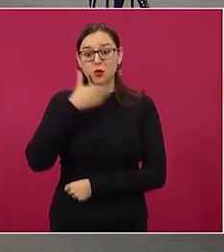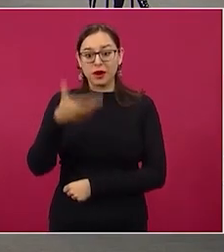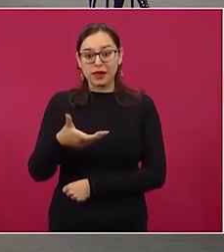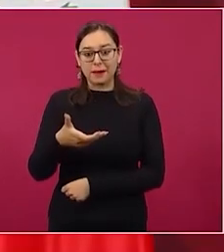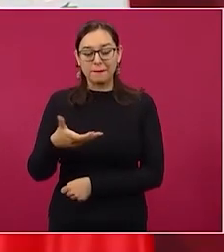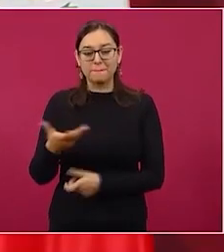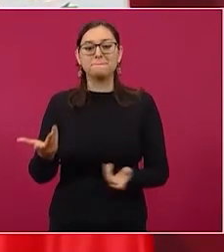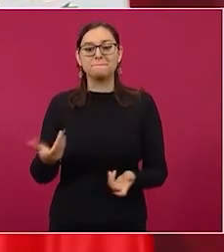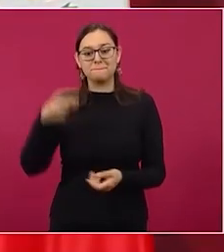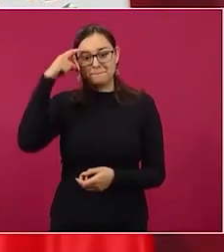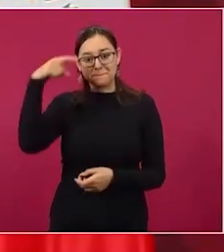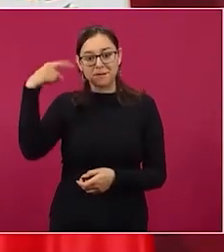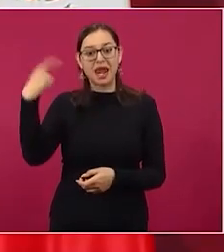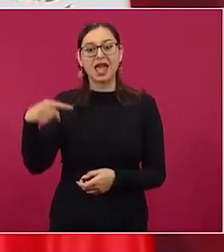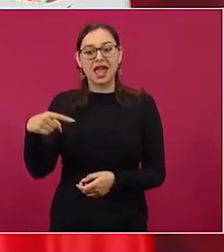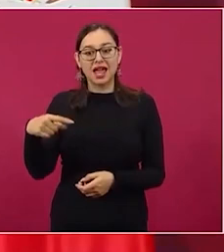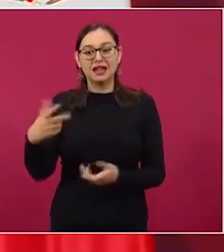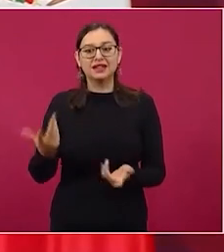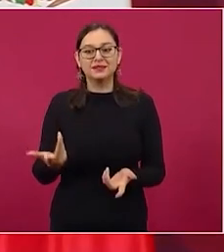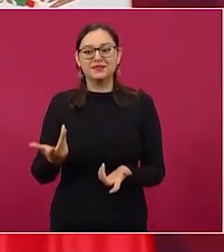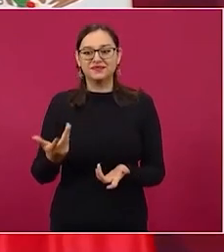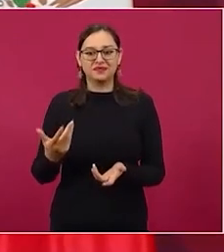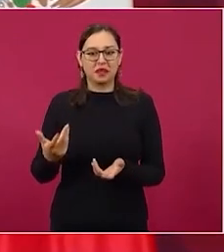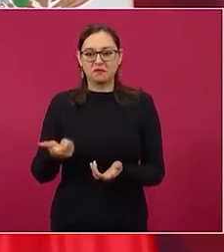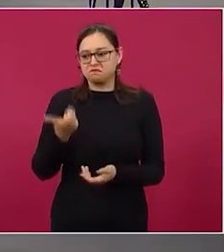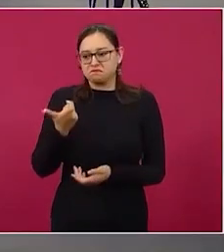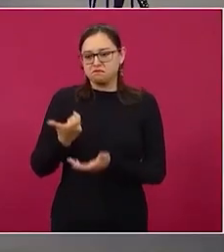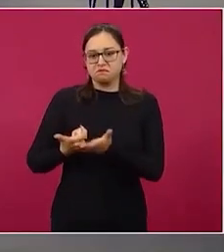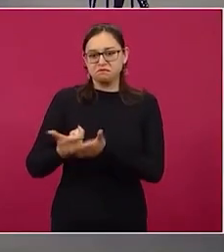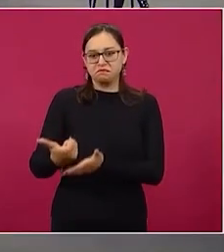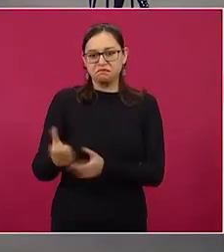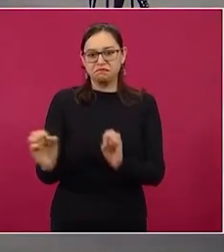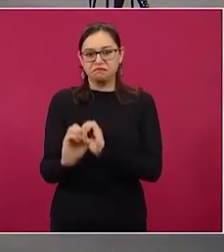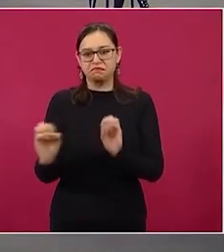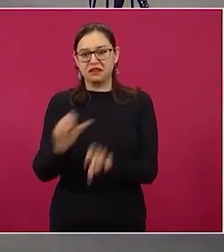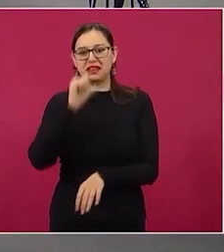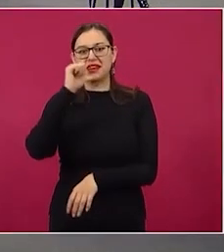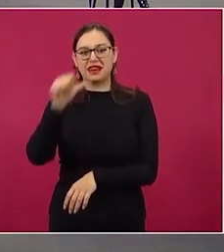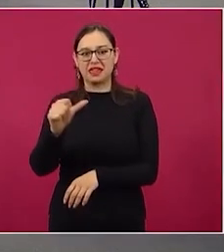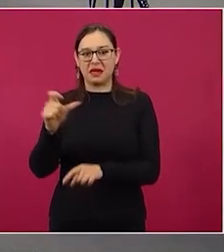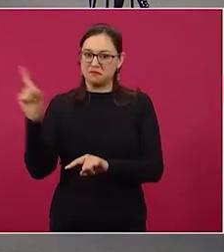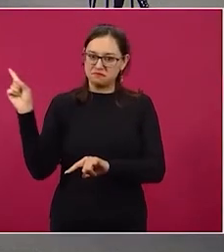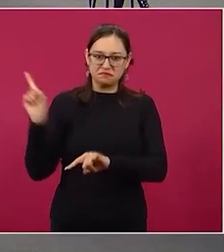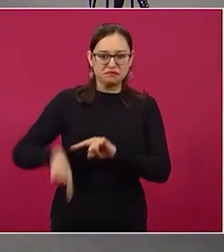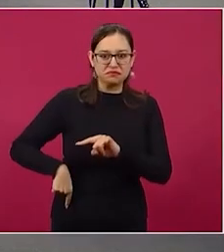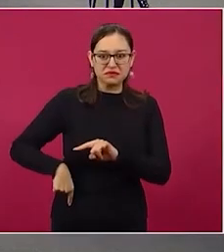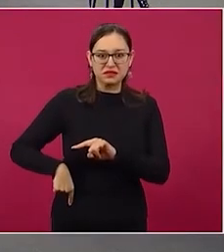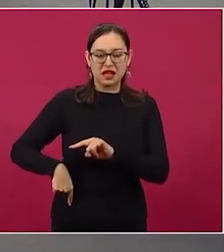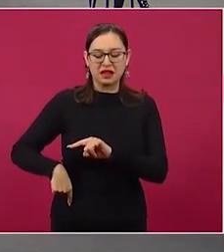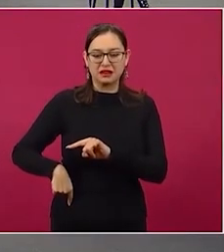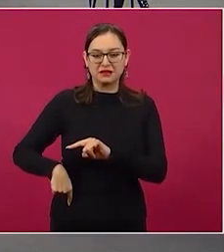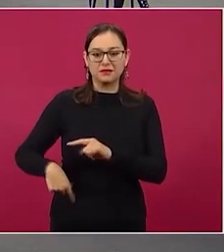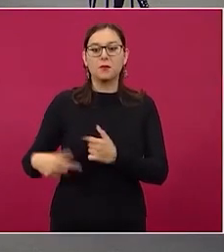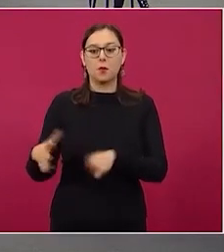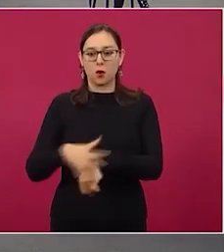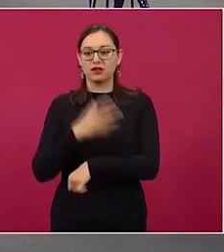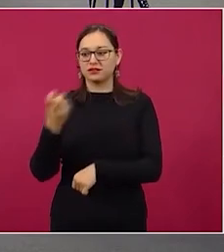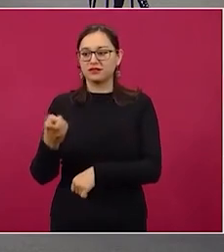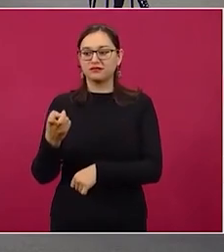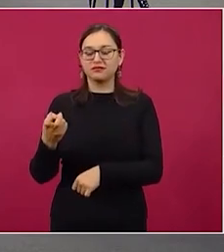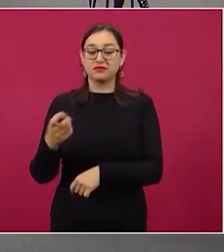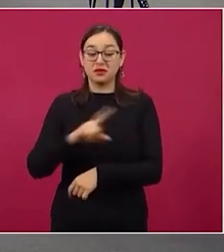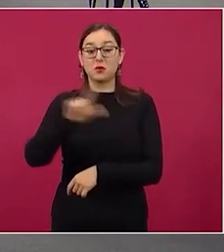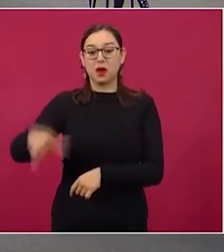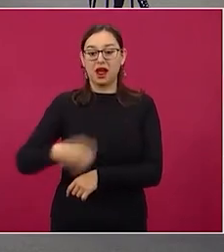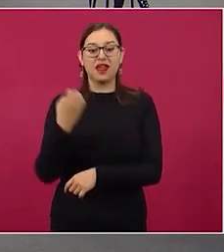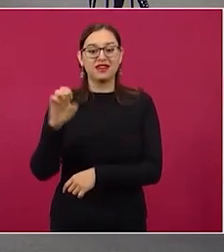porque en enero ya vuelve a subir, ya lleva tiempo y pensamos, sí, pero hay otra todavía. Bueno, pero aquí está,